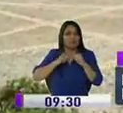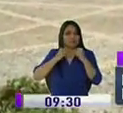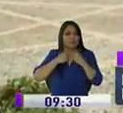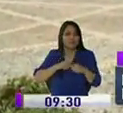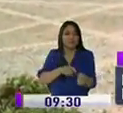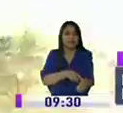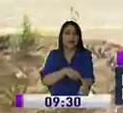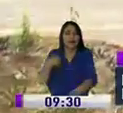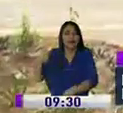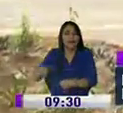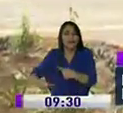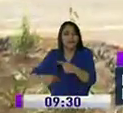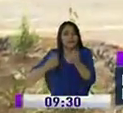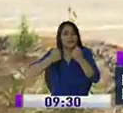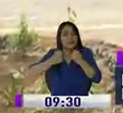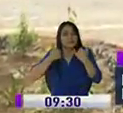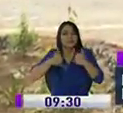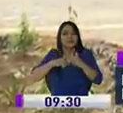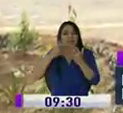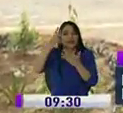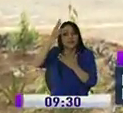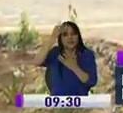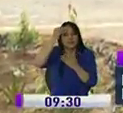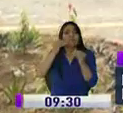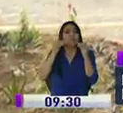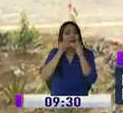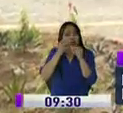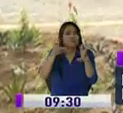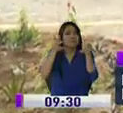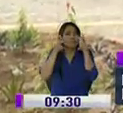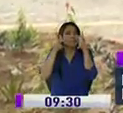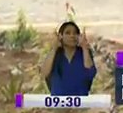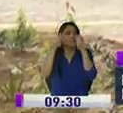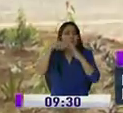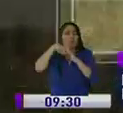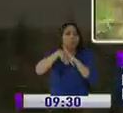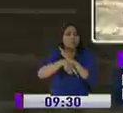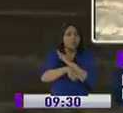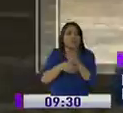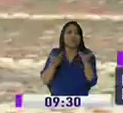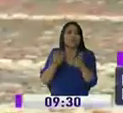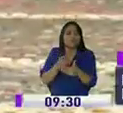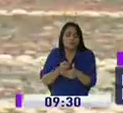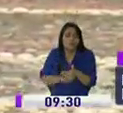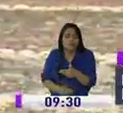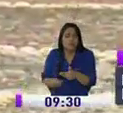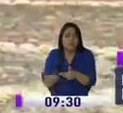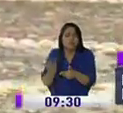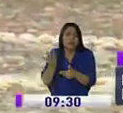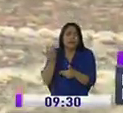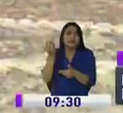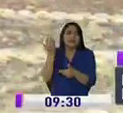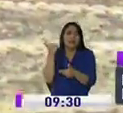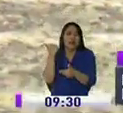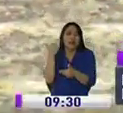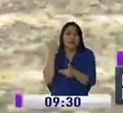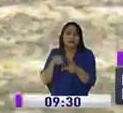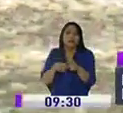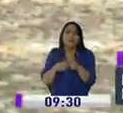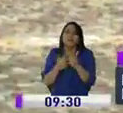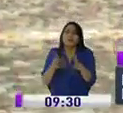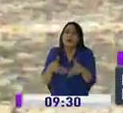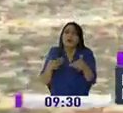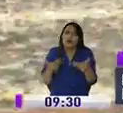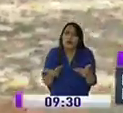tradición. De que tengamos un poco más de conocimiento a profundidad de nuestras raíces, de nuestros orígenes, de cómo